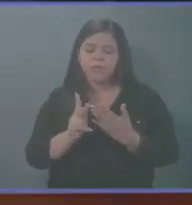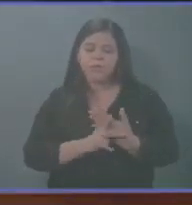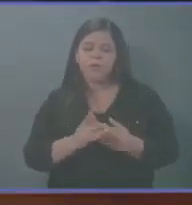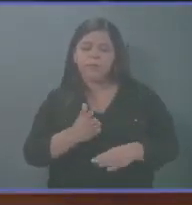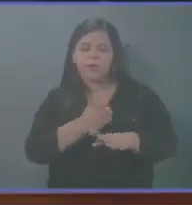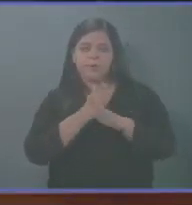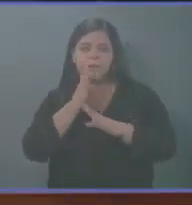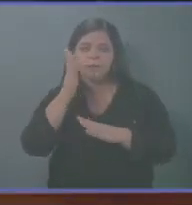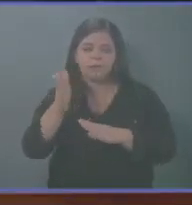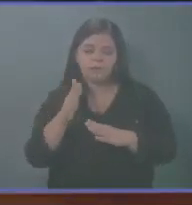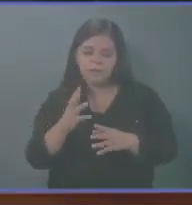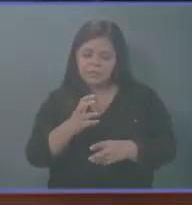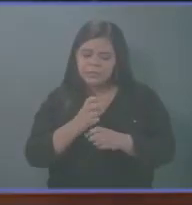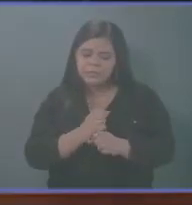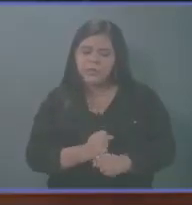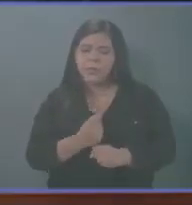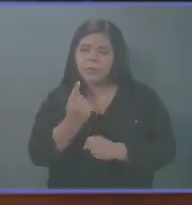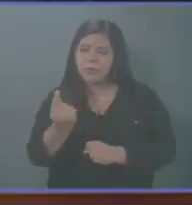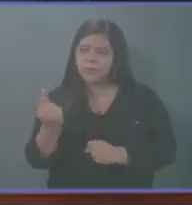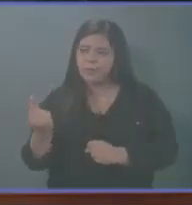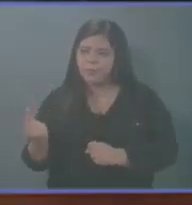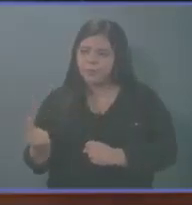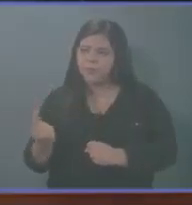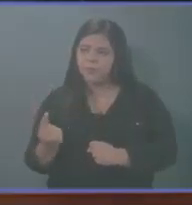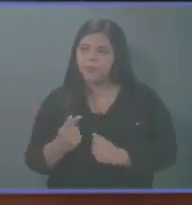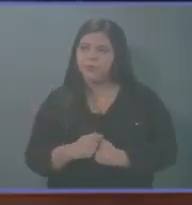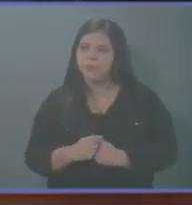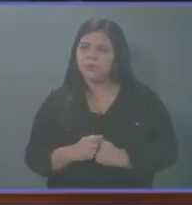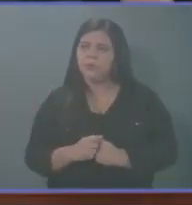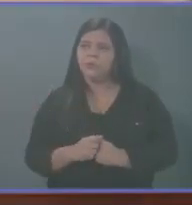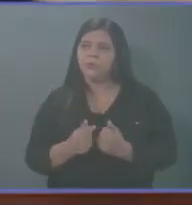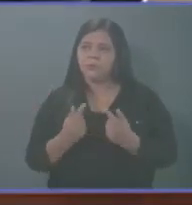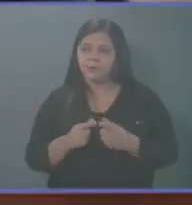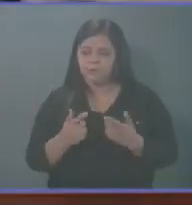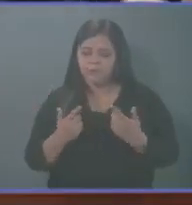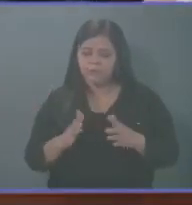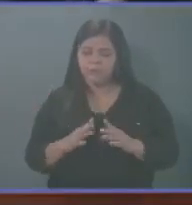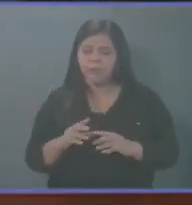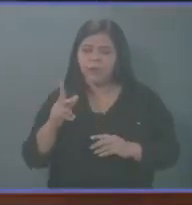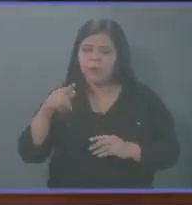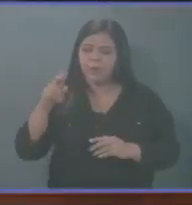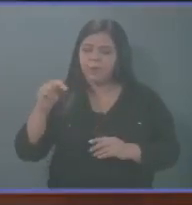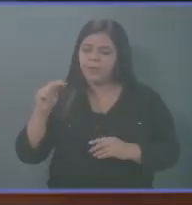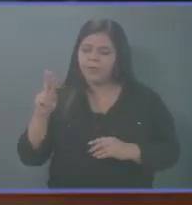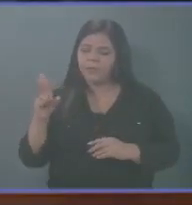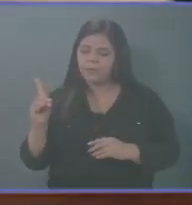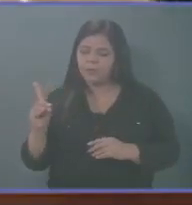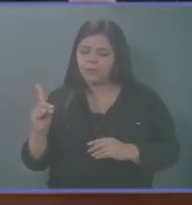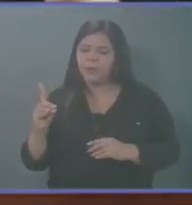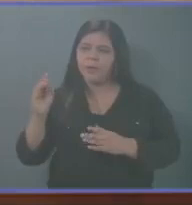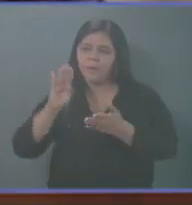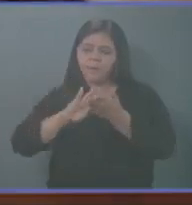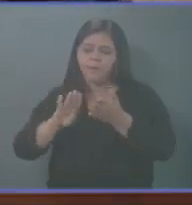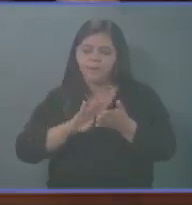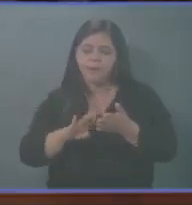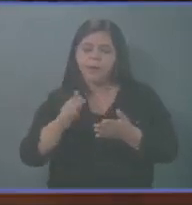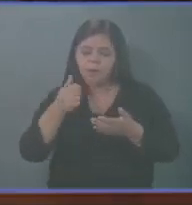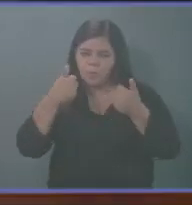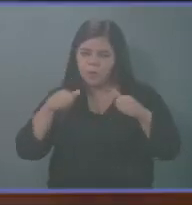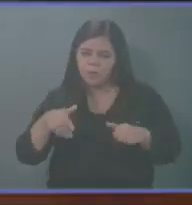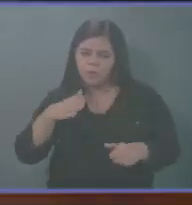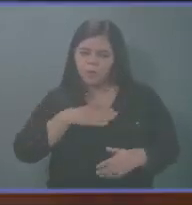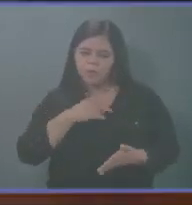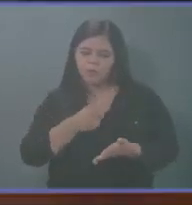prevención, medición y seguridad ciudadana, así se llama, que lo patrocinó el PNUD y es un convenio que yo firmé,